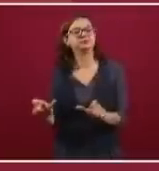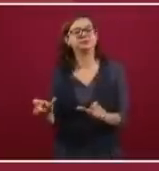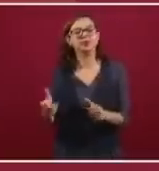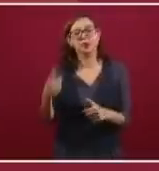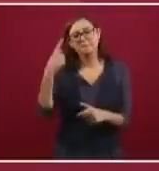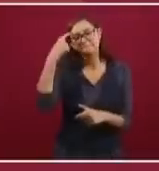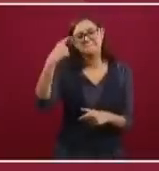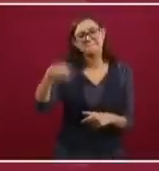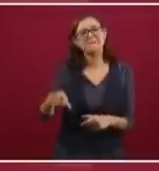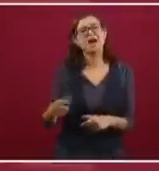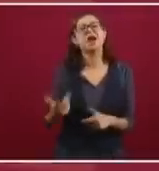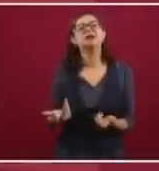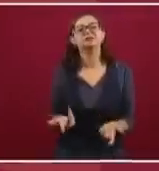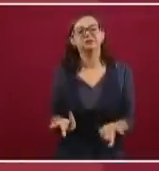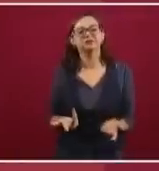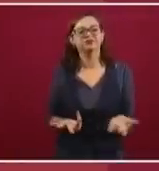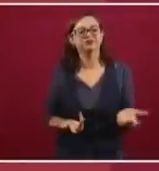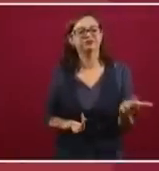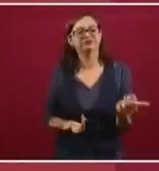sacar